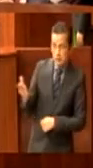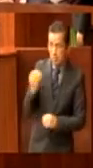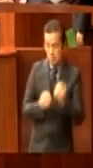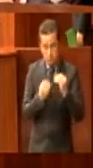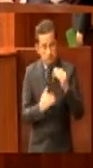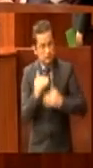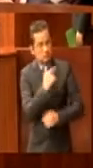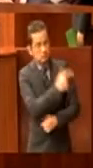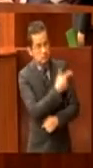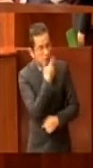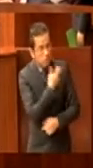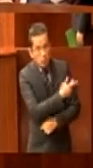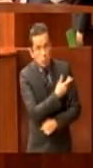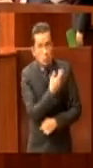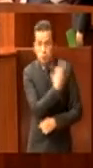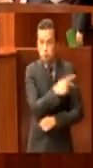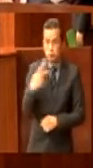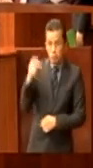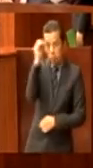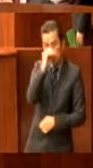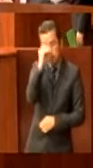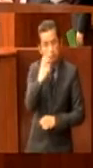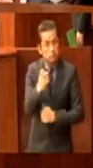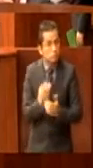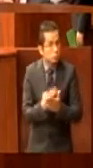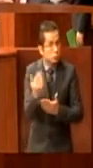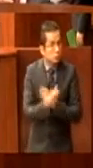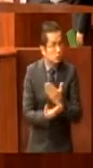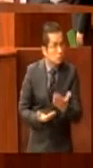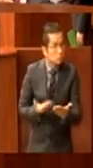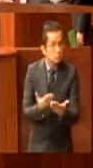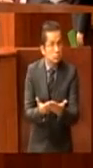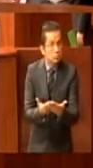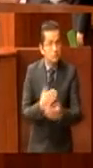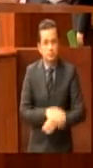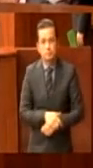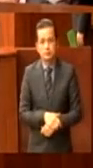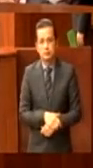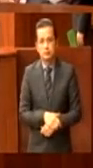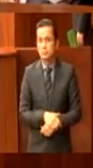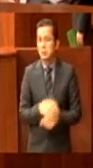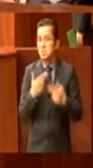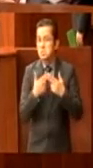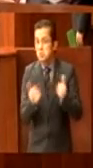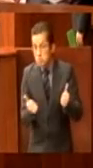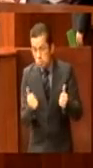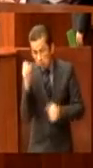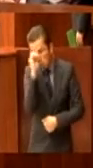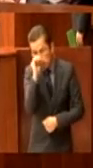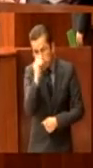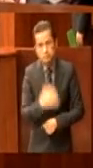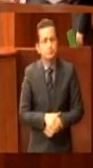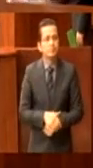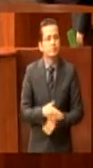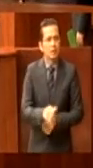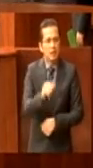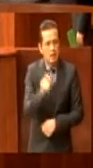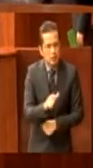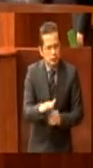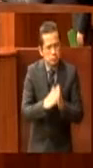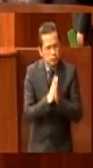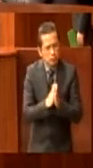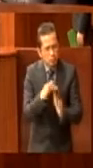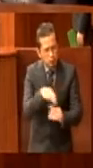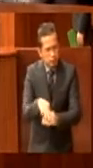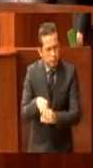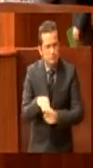estos proyectos de la cuenta si no hay comentarios por favor álex tomamos la